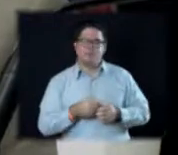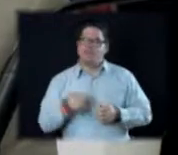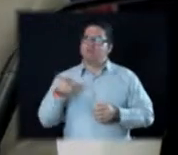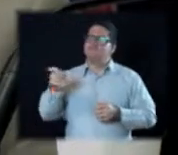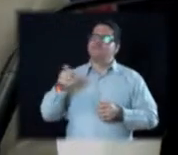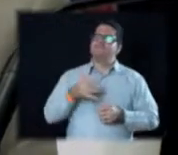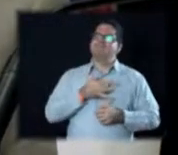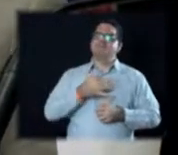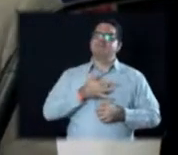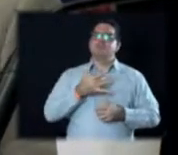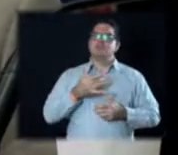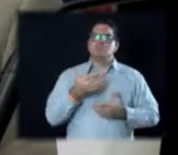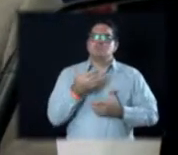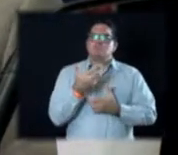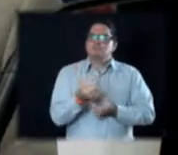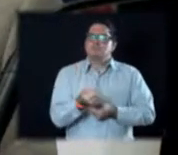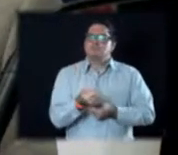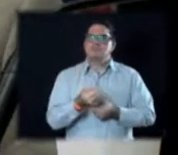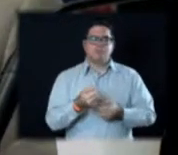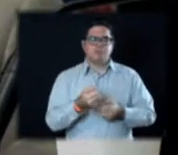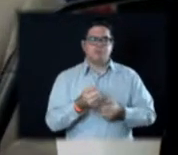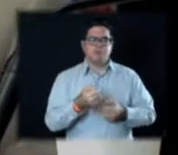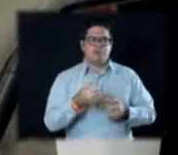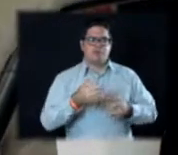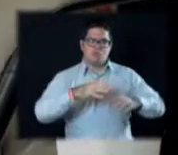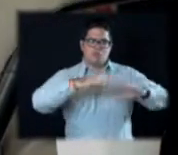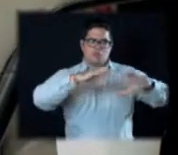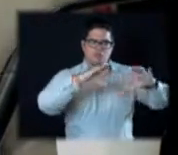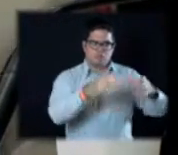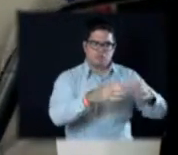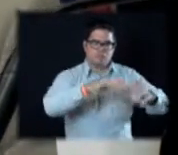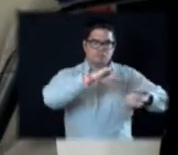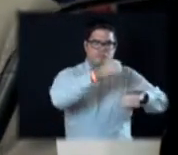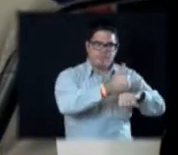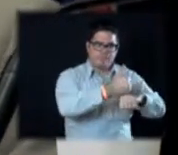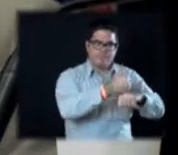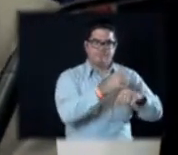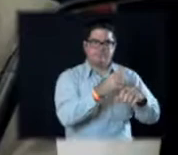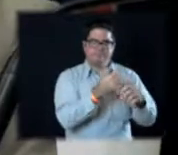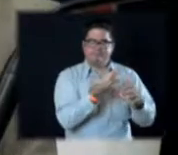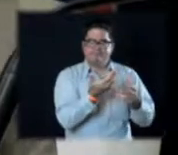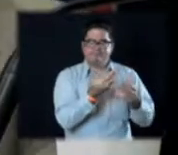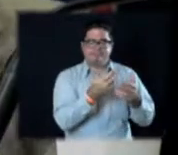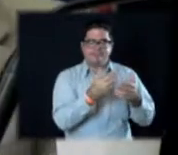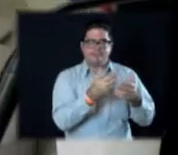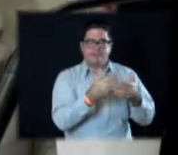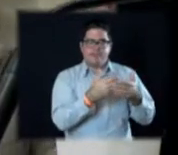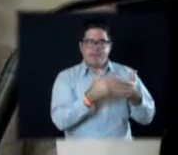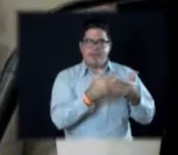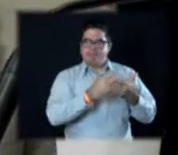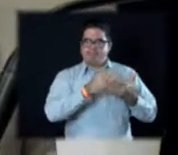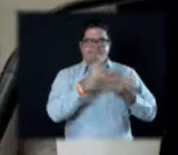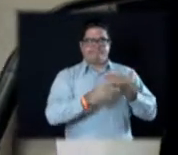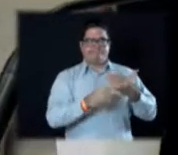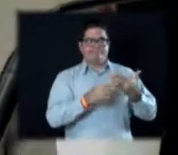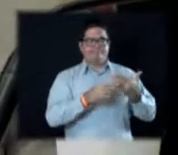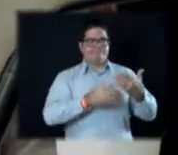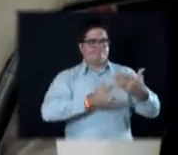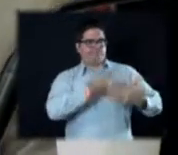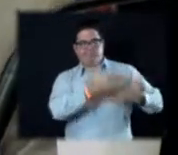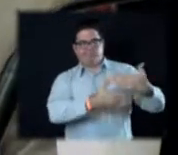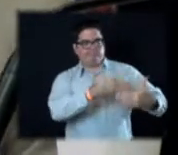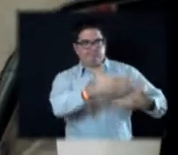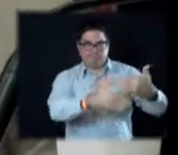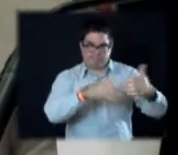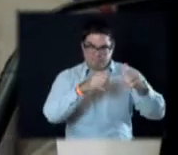¿cuánta confianza tienen ustedes en que este informe es un sistema que se puede mantener en el futuro para